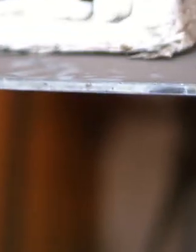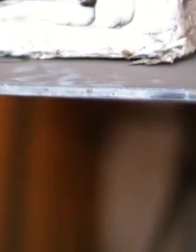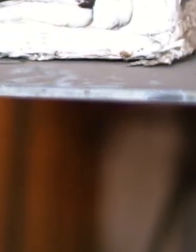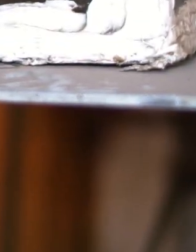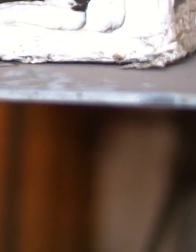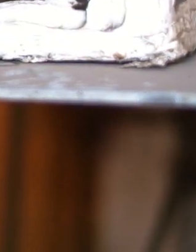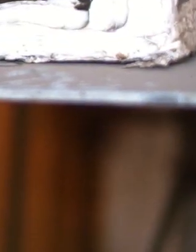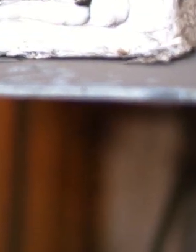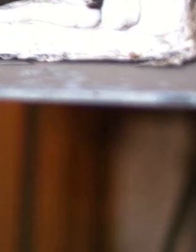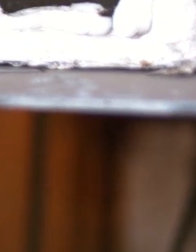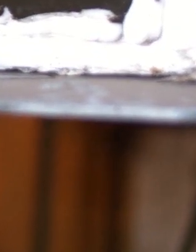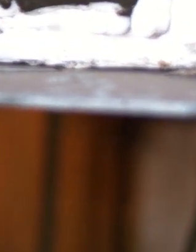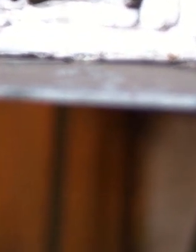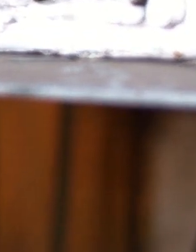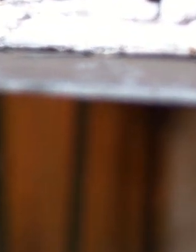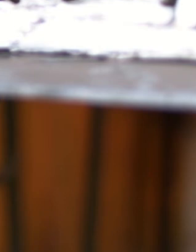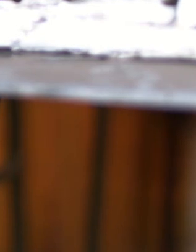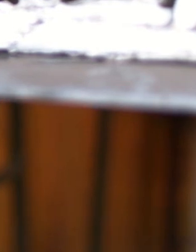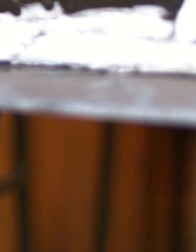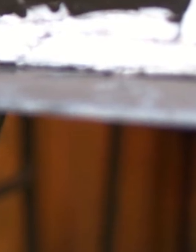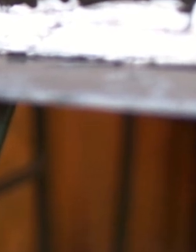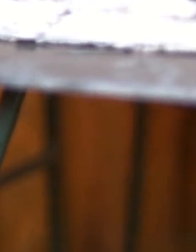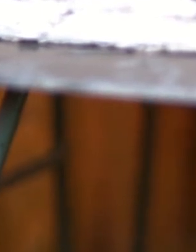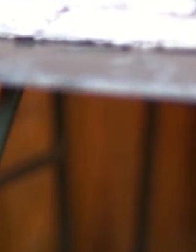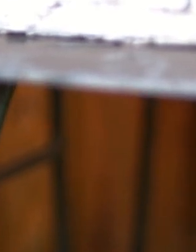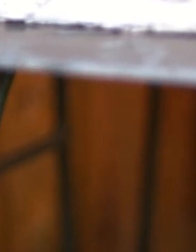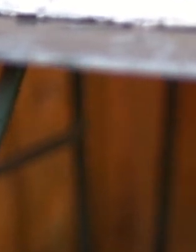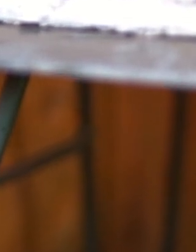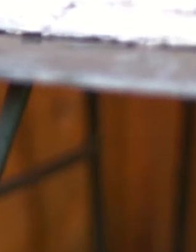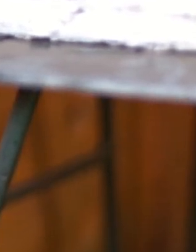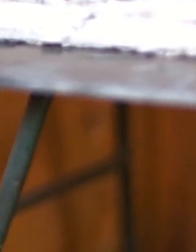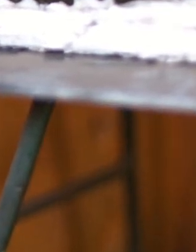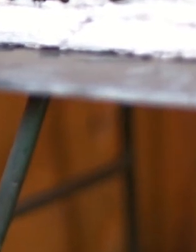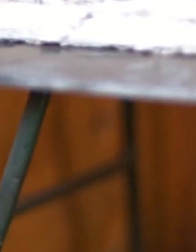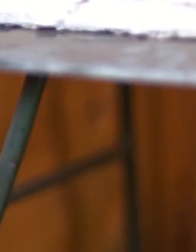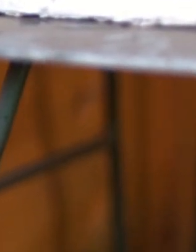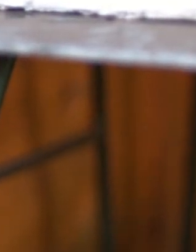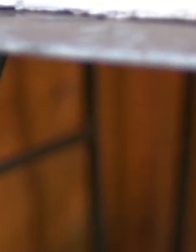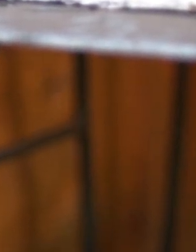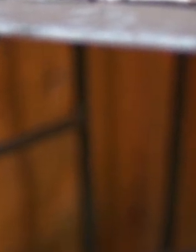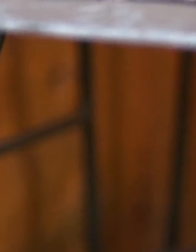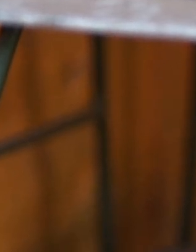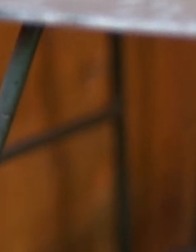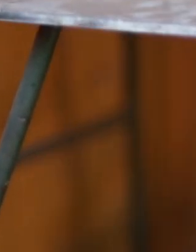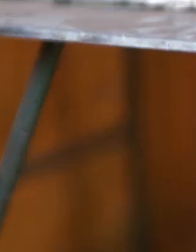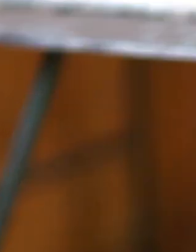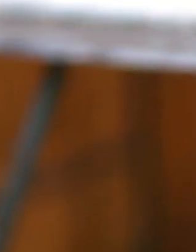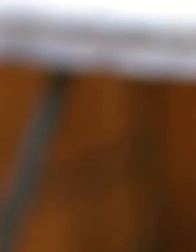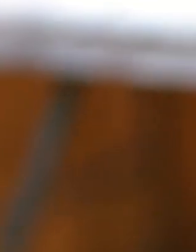Sí, pero se le va a salir igual. Como un gota de agua. Sí. Se pegó.